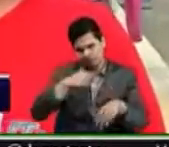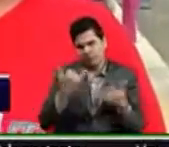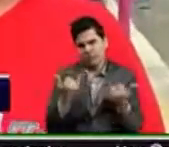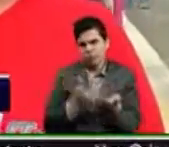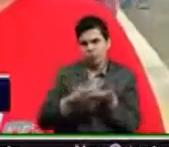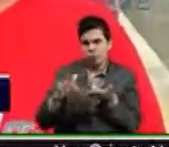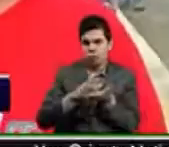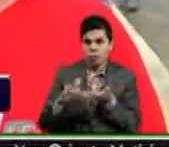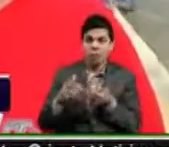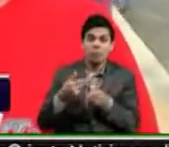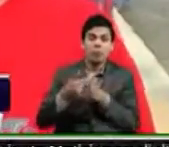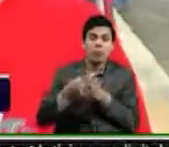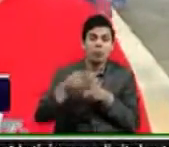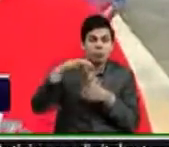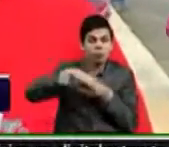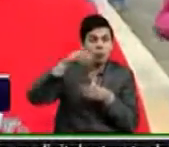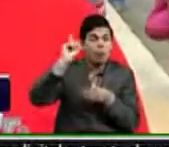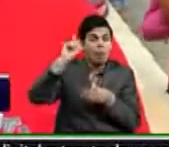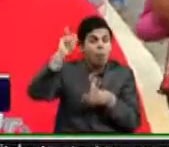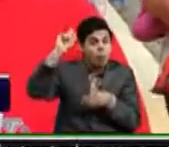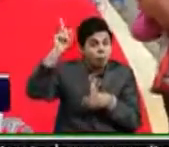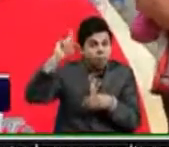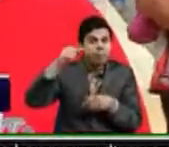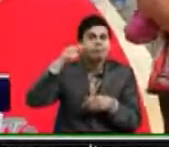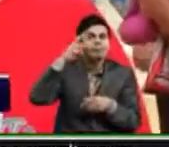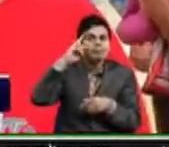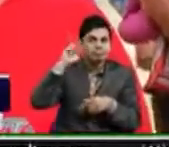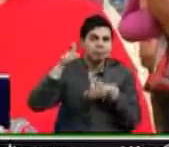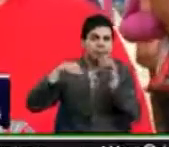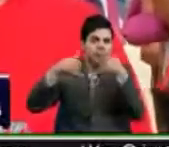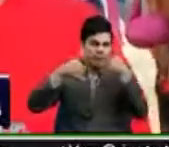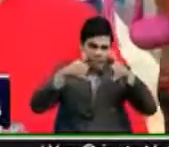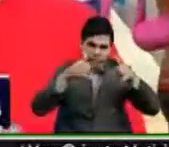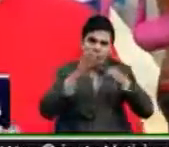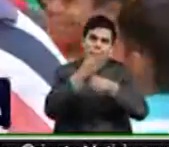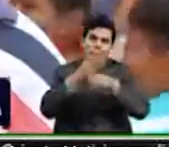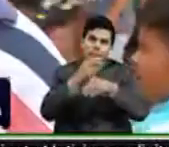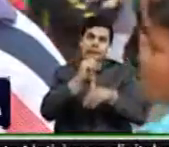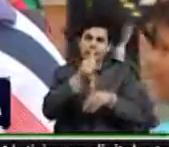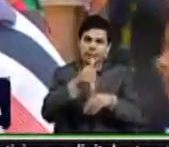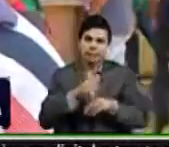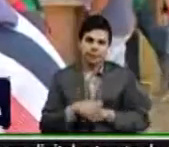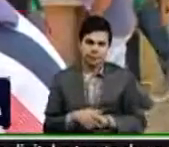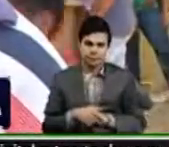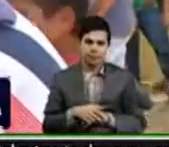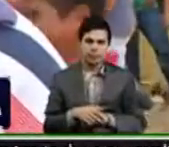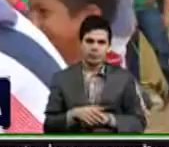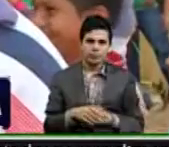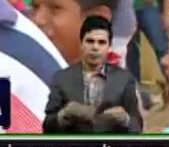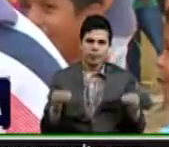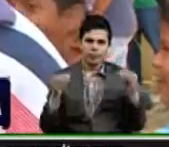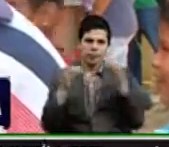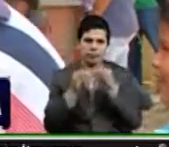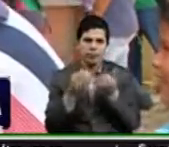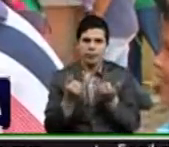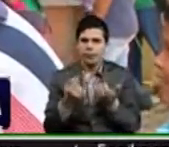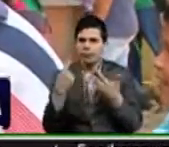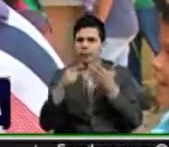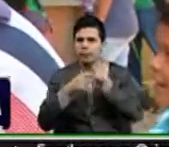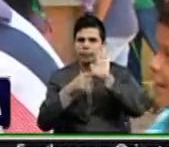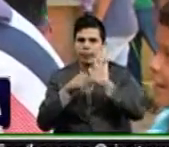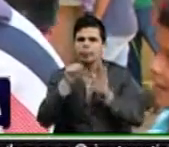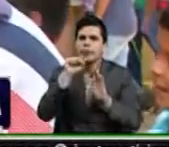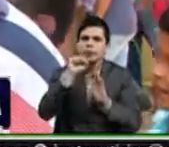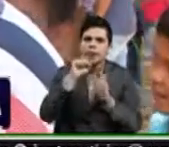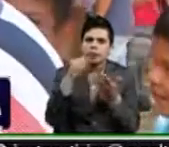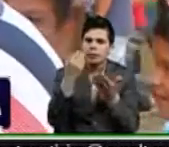se viene la campaña política y entonces ahí se complica la situación. Y también han dicho que nos entregaban con el gas puesto